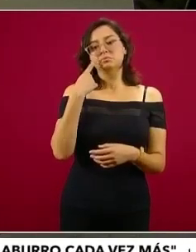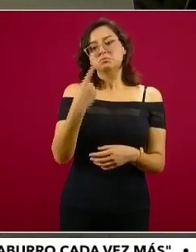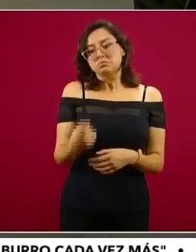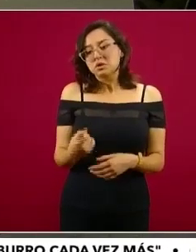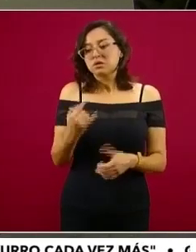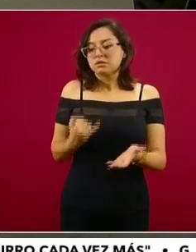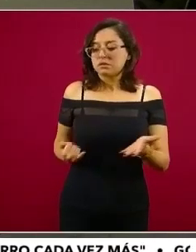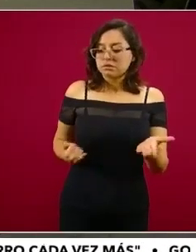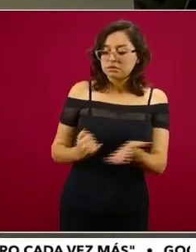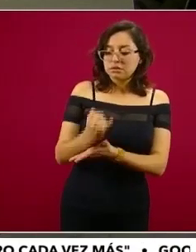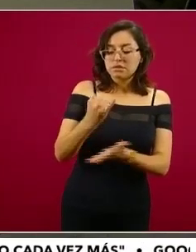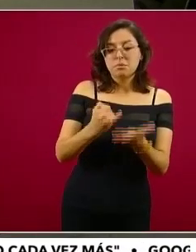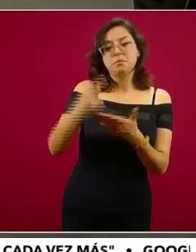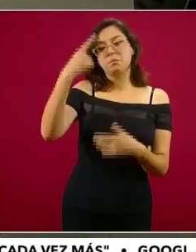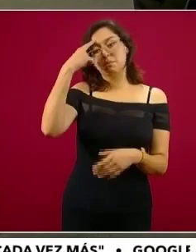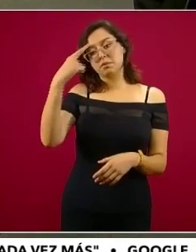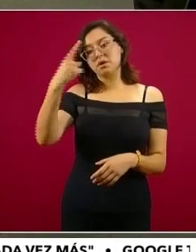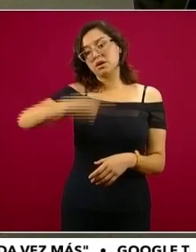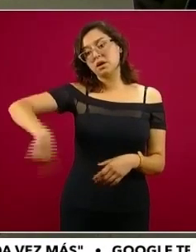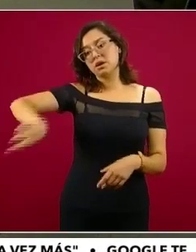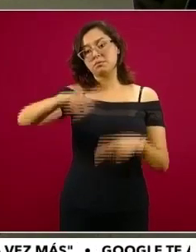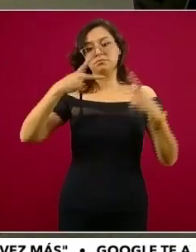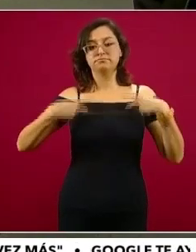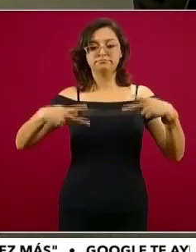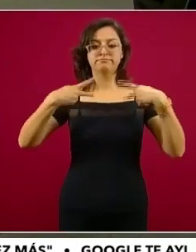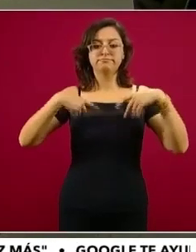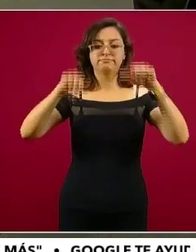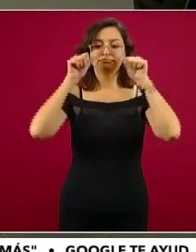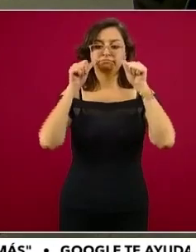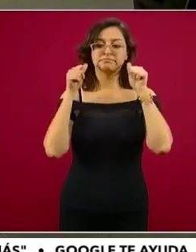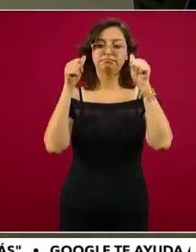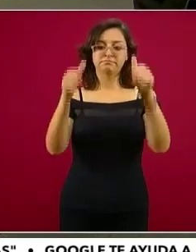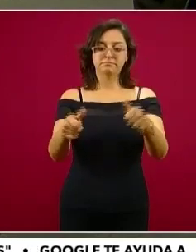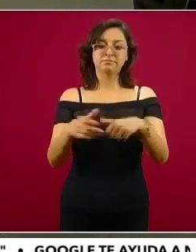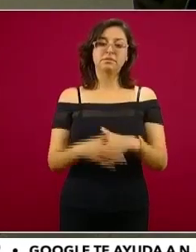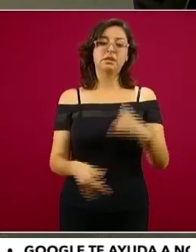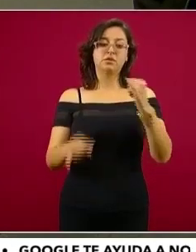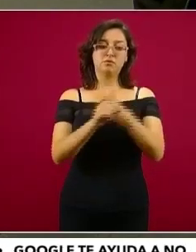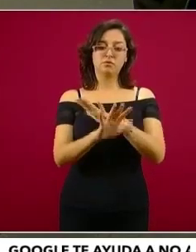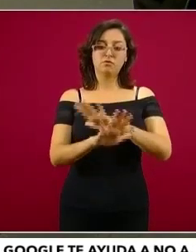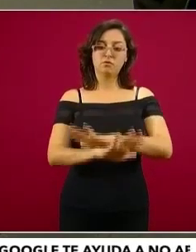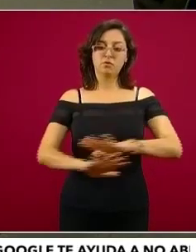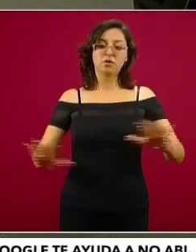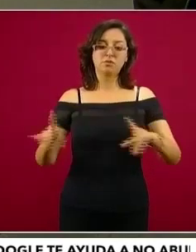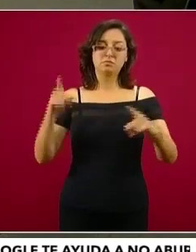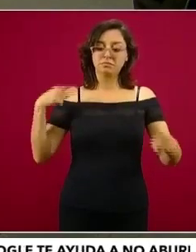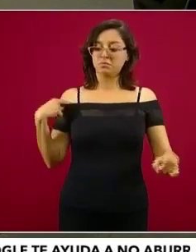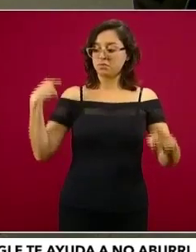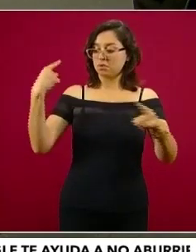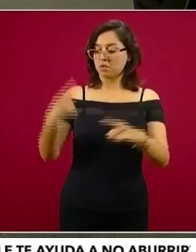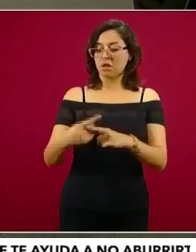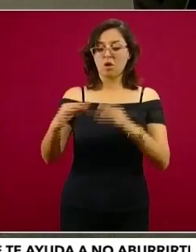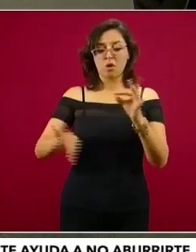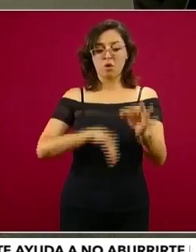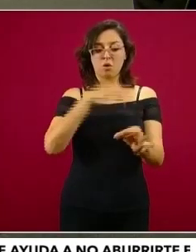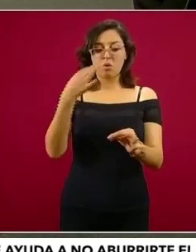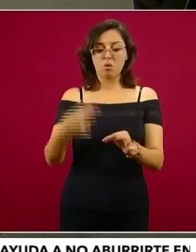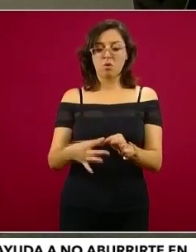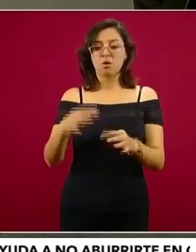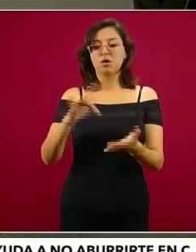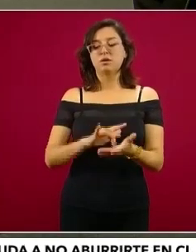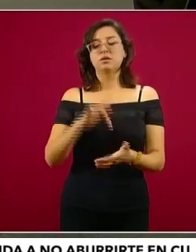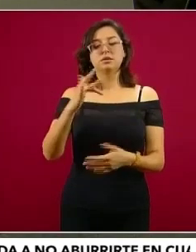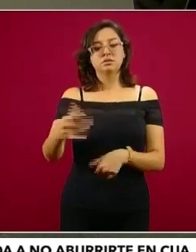población pueda atender la atención necesaria. Esa sería la actualización, subsecretario, del día de hoy. Muchas gracias, doctora